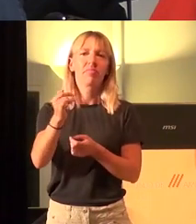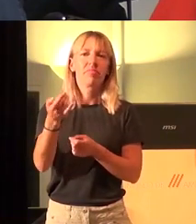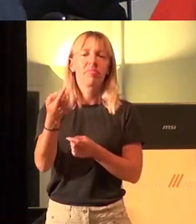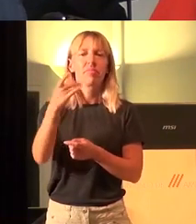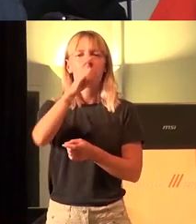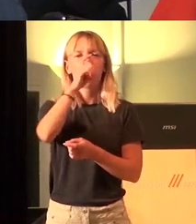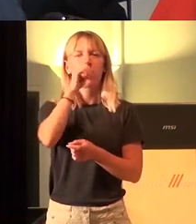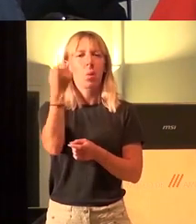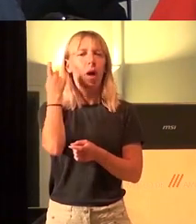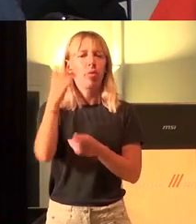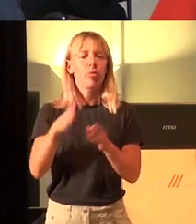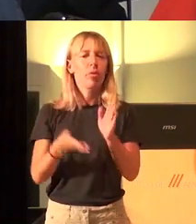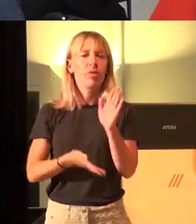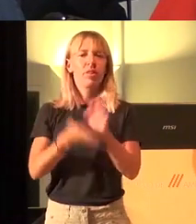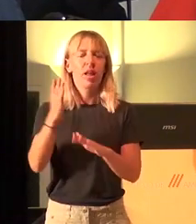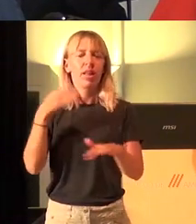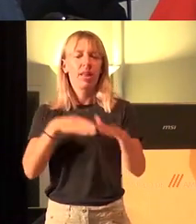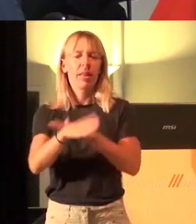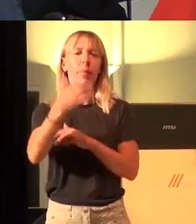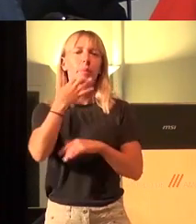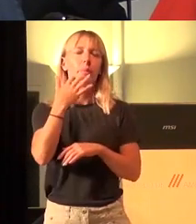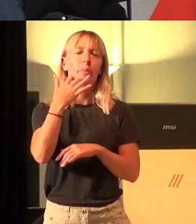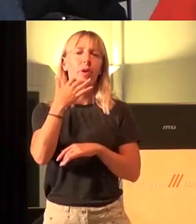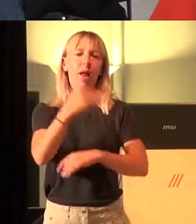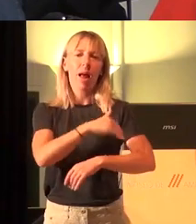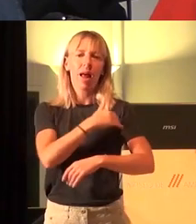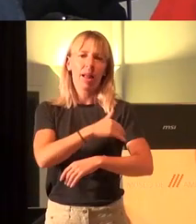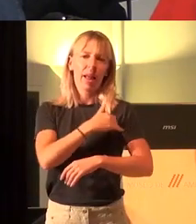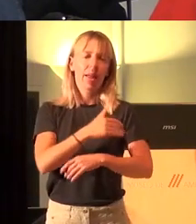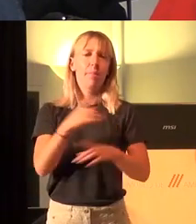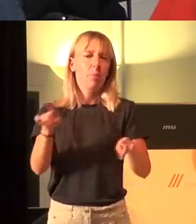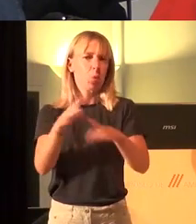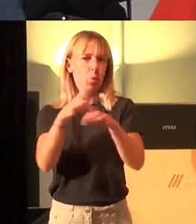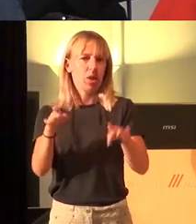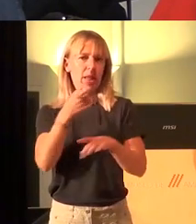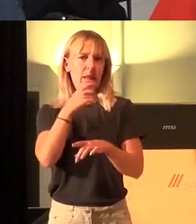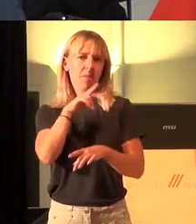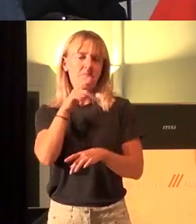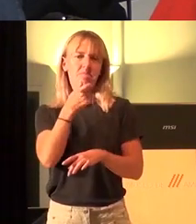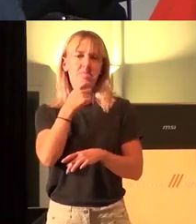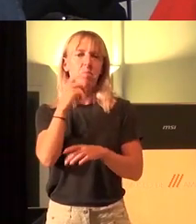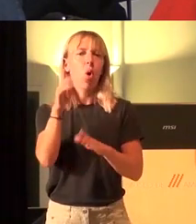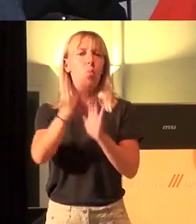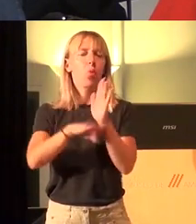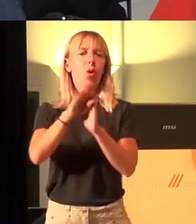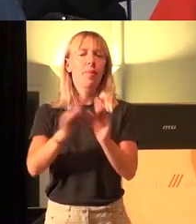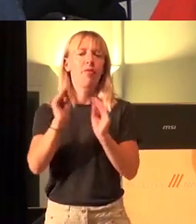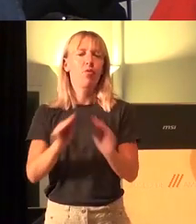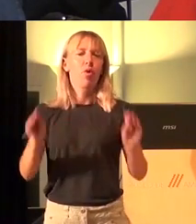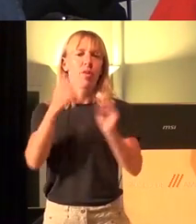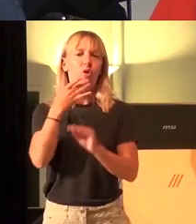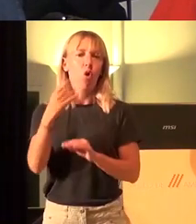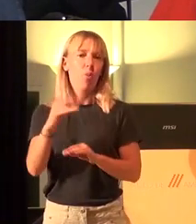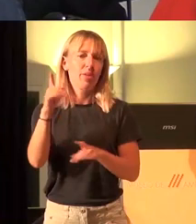antiguos alumnos que salen y que entran, por ejemplo, en la Academy for Impact Through Music, que es un programa de formación para jóvenes músicos que